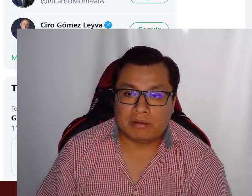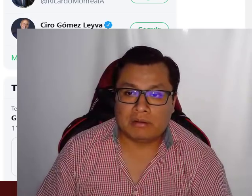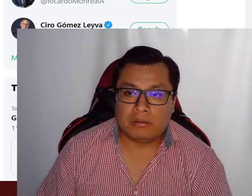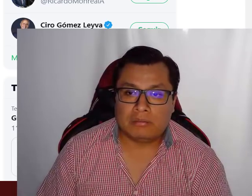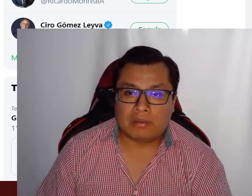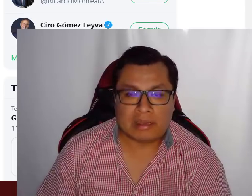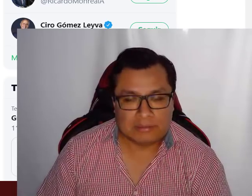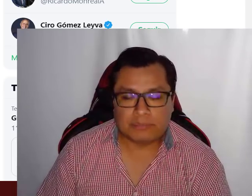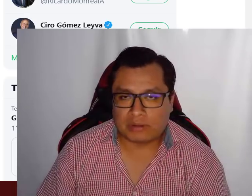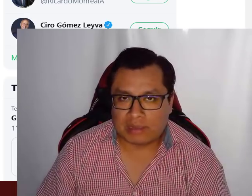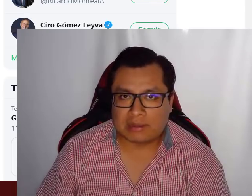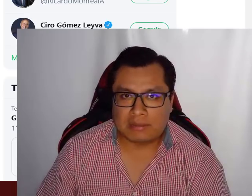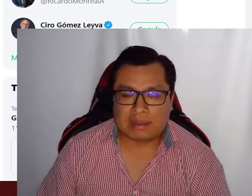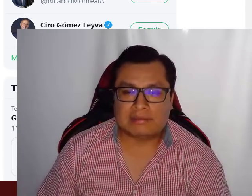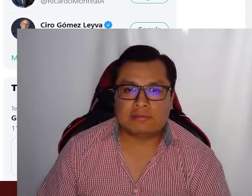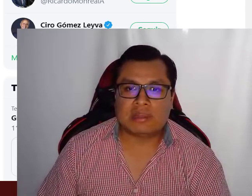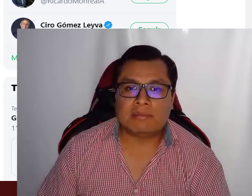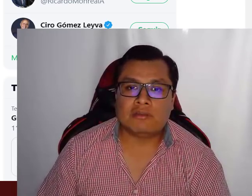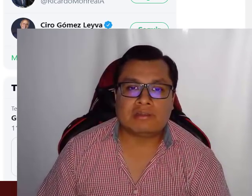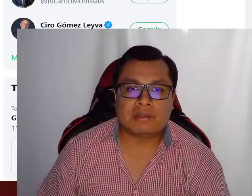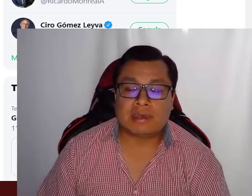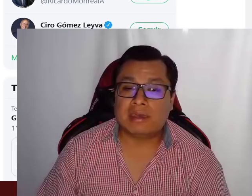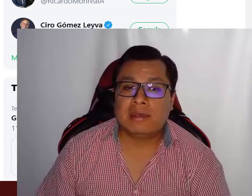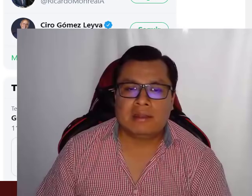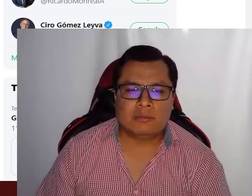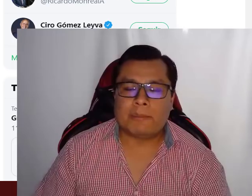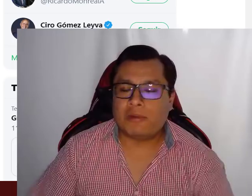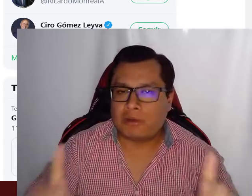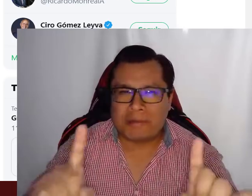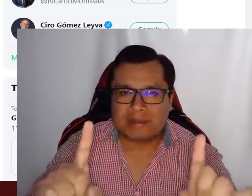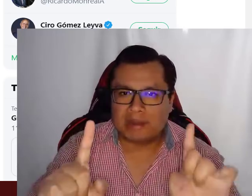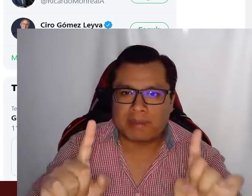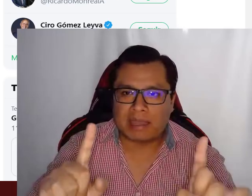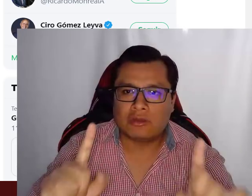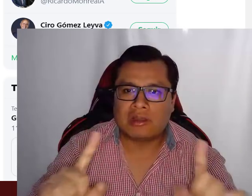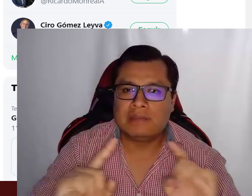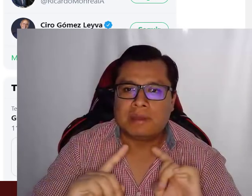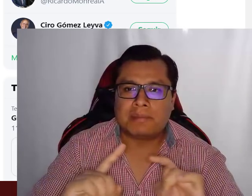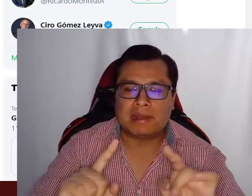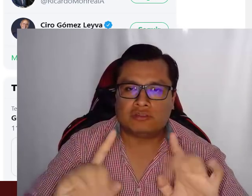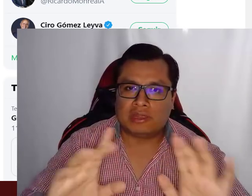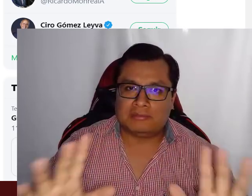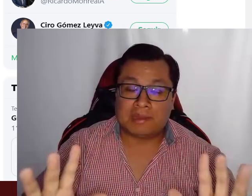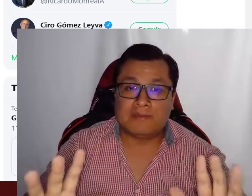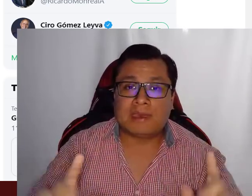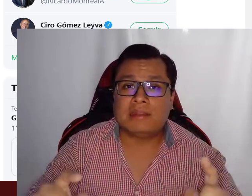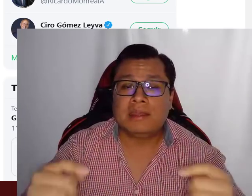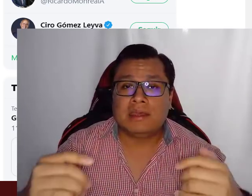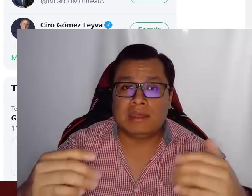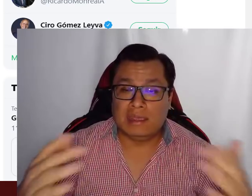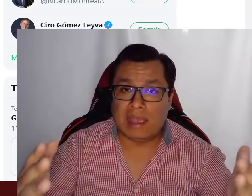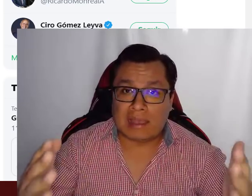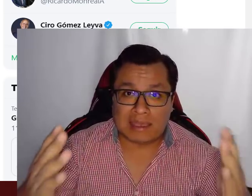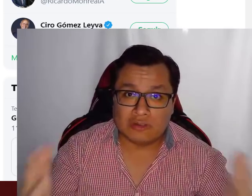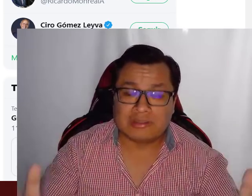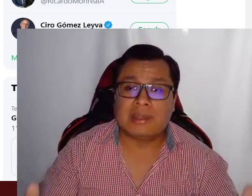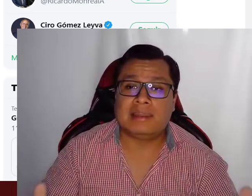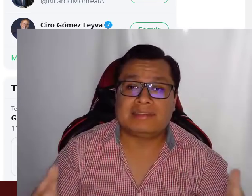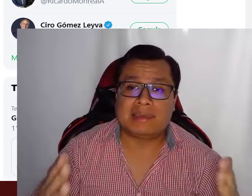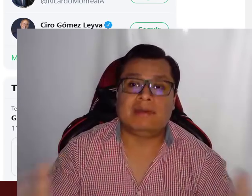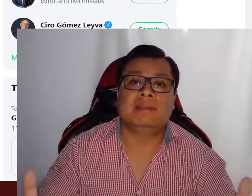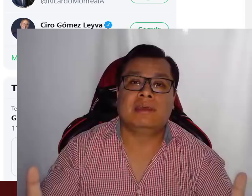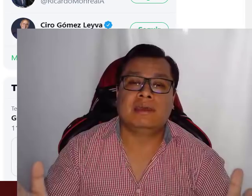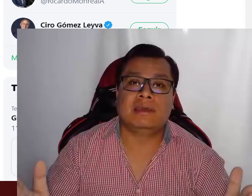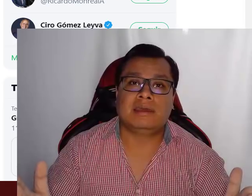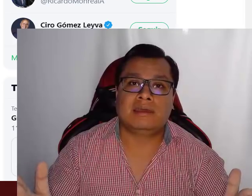checarlo, pero es importante en verdad hacer un llamado, así que les voy a compartir el pequeño clip para que ustedes verifiquen y aquellos que